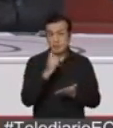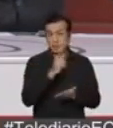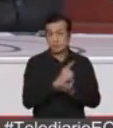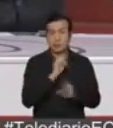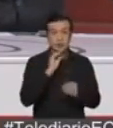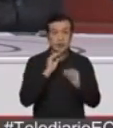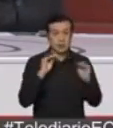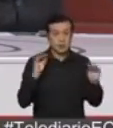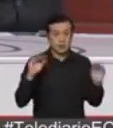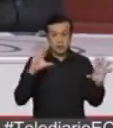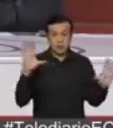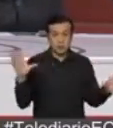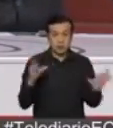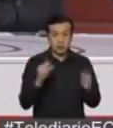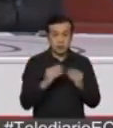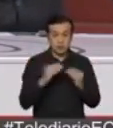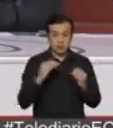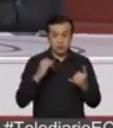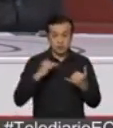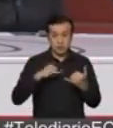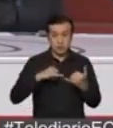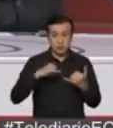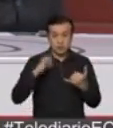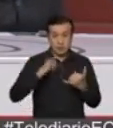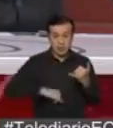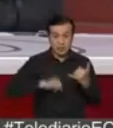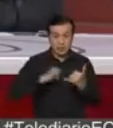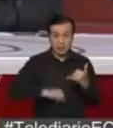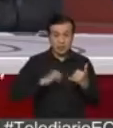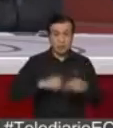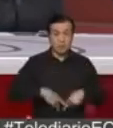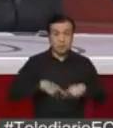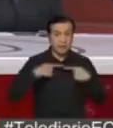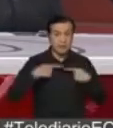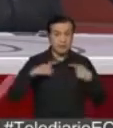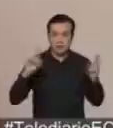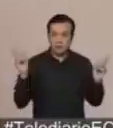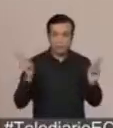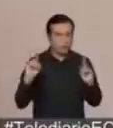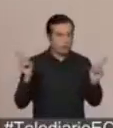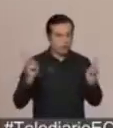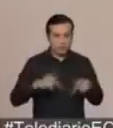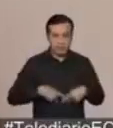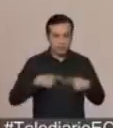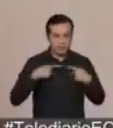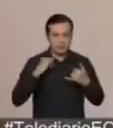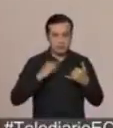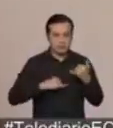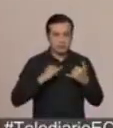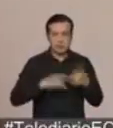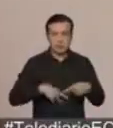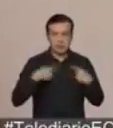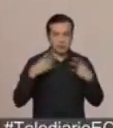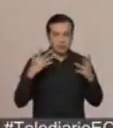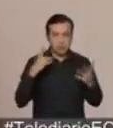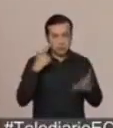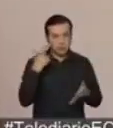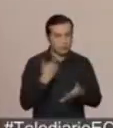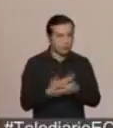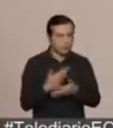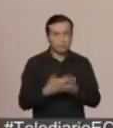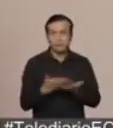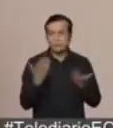estas trazas, digamos, no son organismos vivientes como tal, ¿no? Y esto se demuestra también en el hecho, o